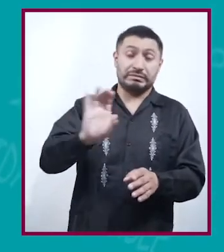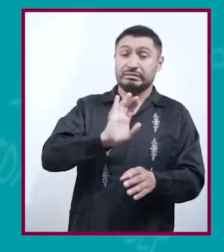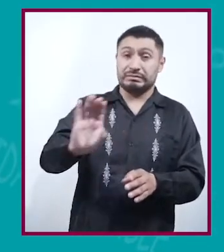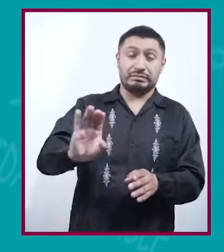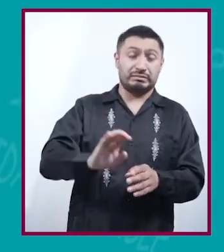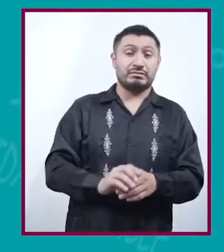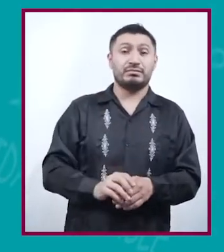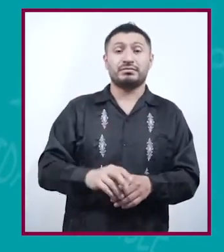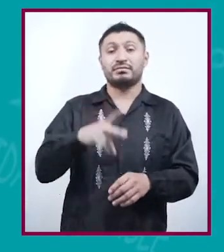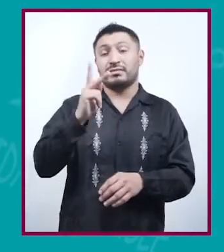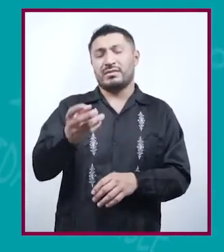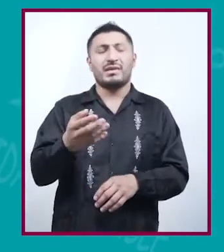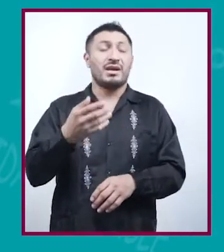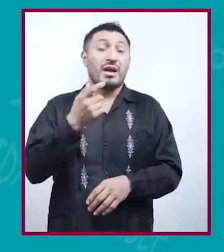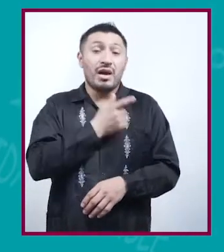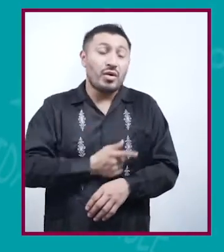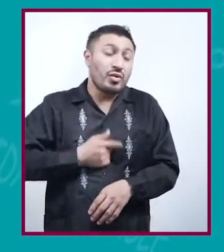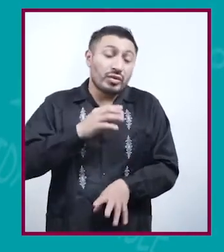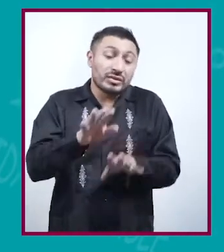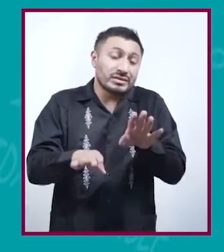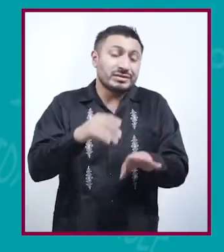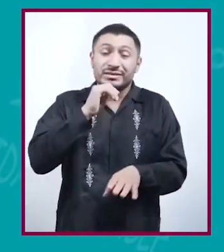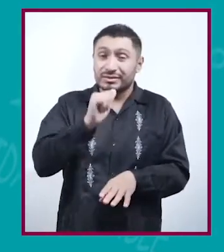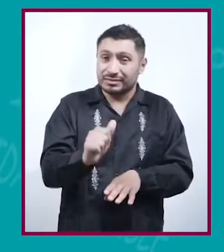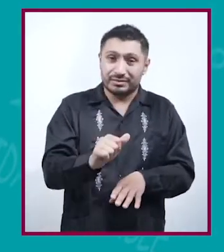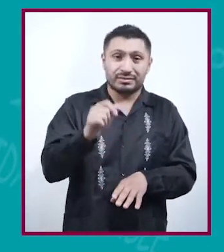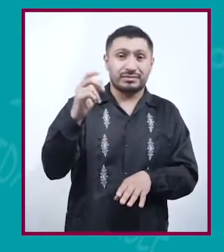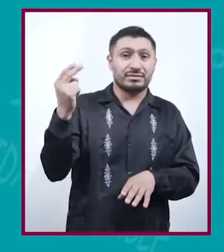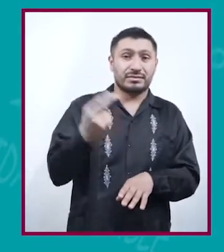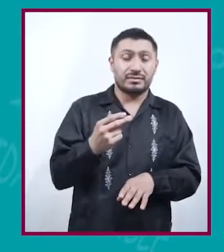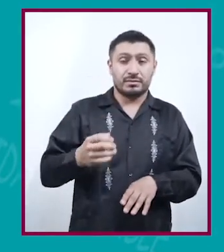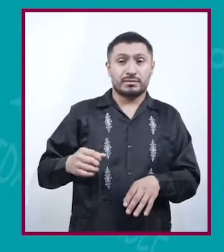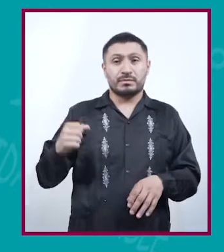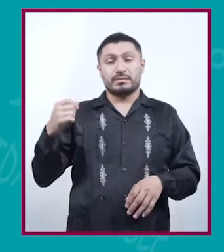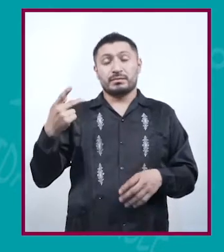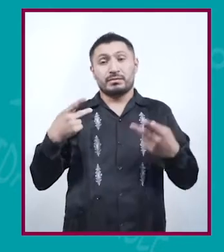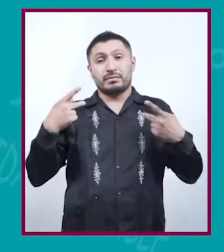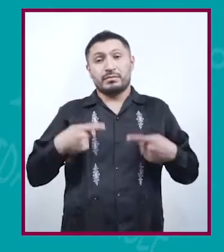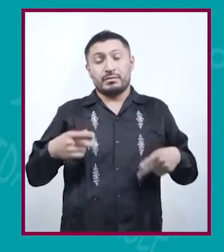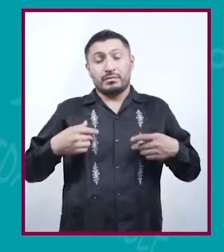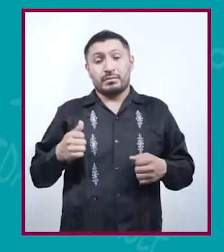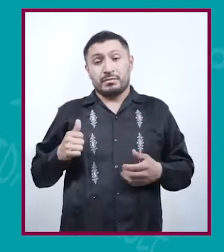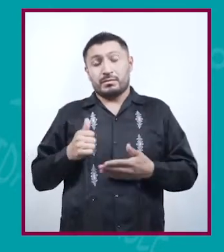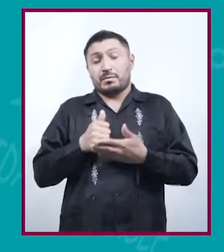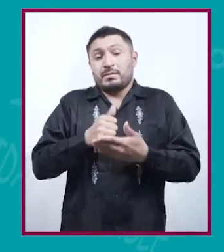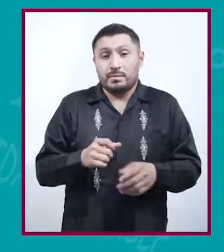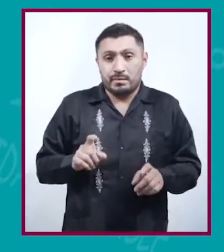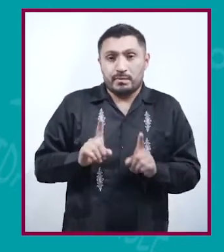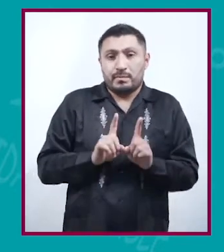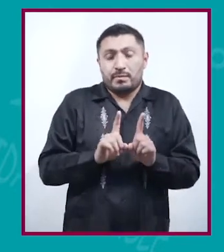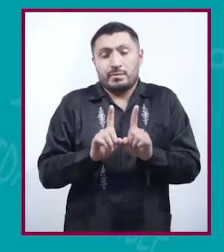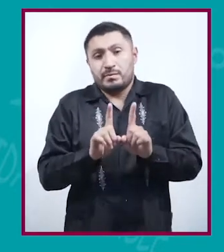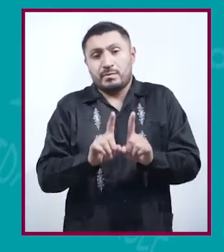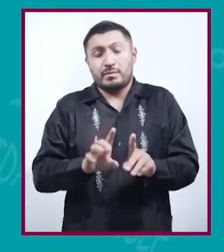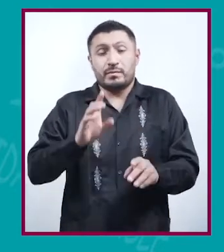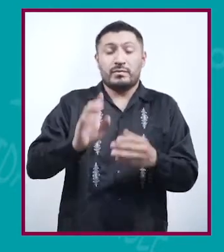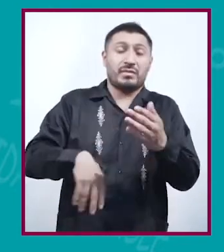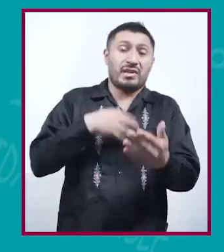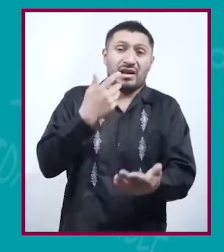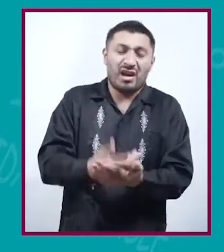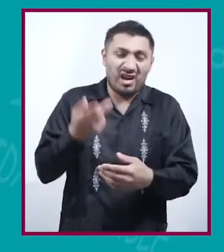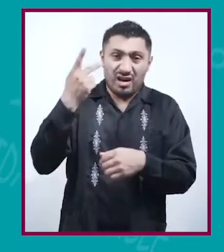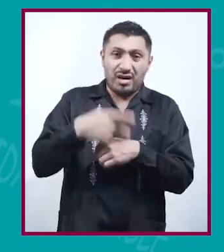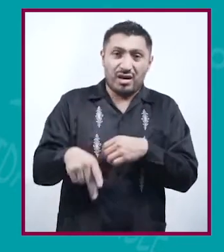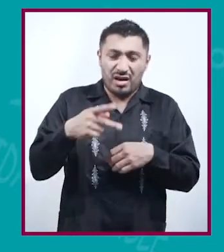este calzado no era tan cómodo como suena. Para caminar se requería del apoyo de alguien. Las caídas eran tan peligrosas que